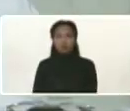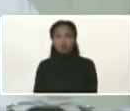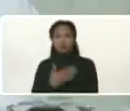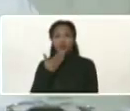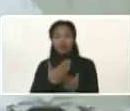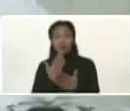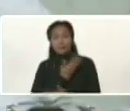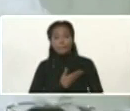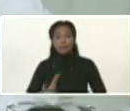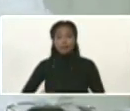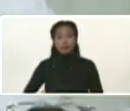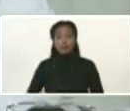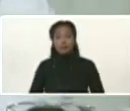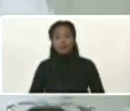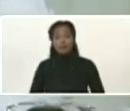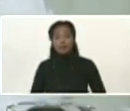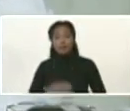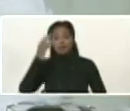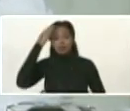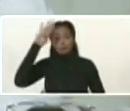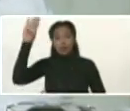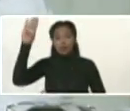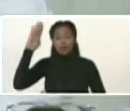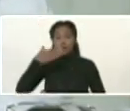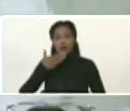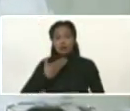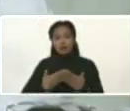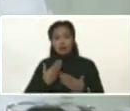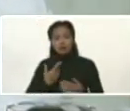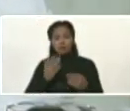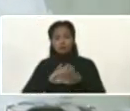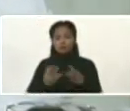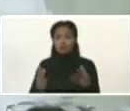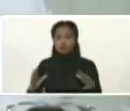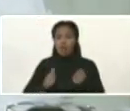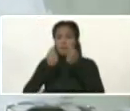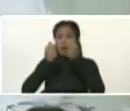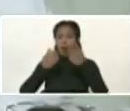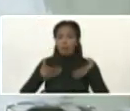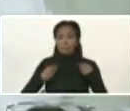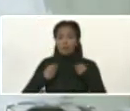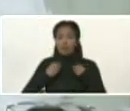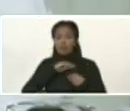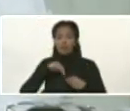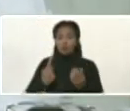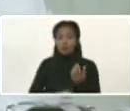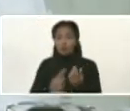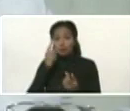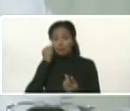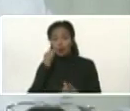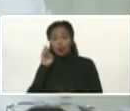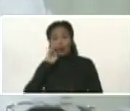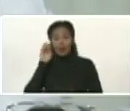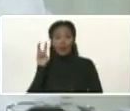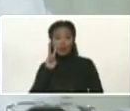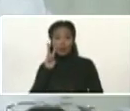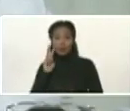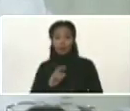Gracias al presidente López Obrador, que ha salvado la vida de nuestro hermano Evo Morales